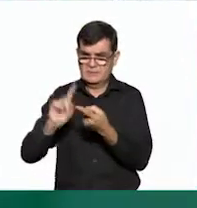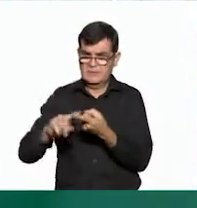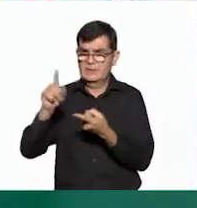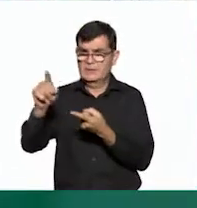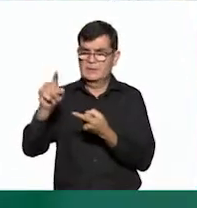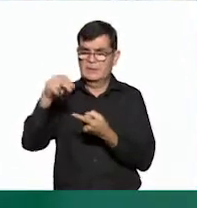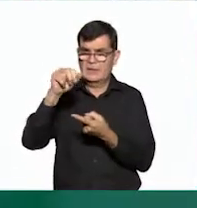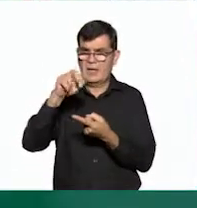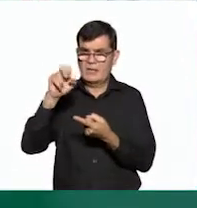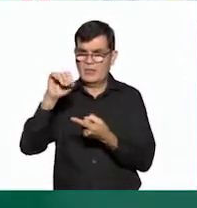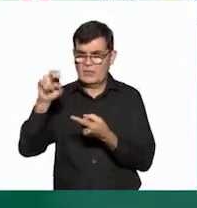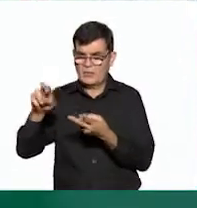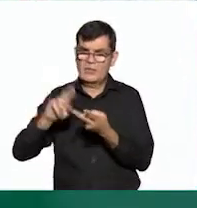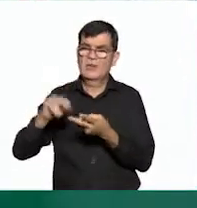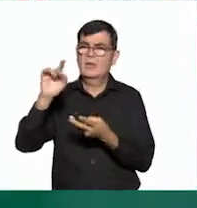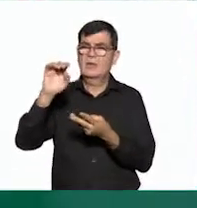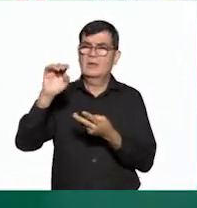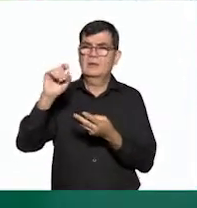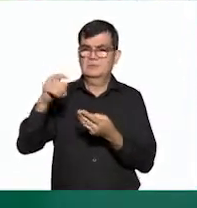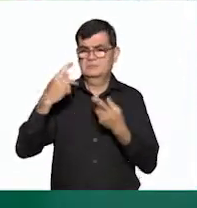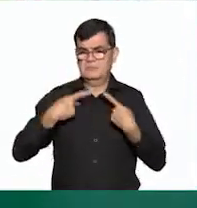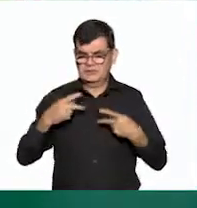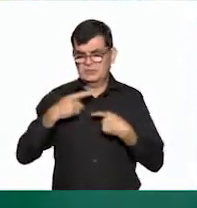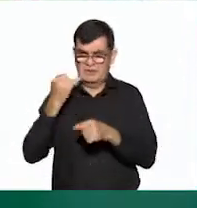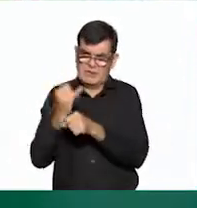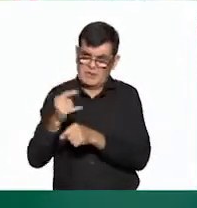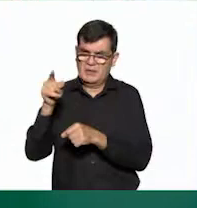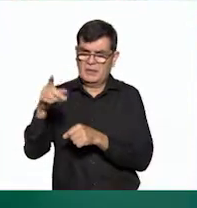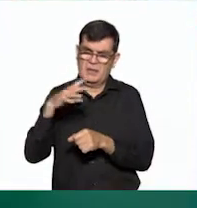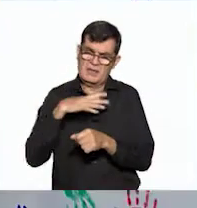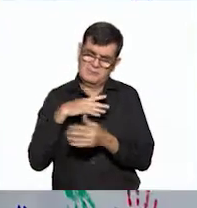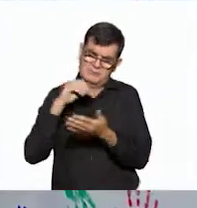escenografía y tiene el apartado de los personajes